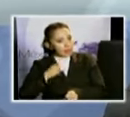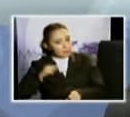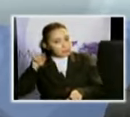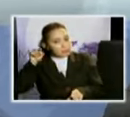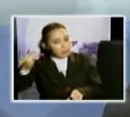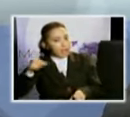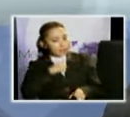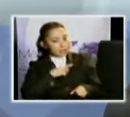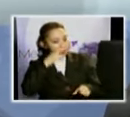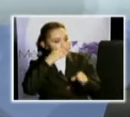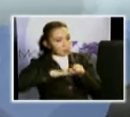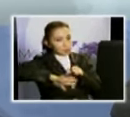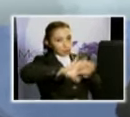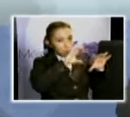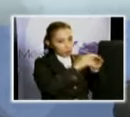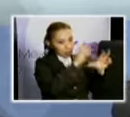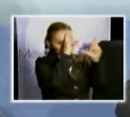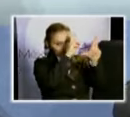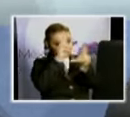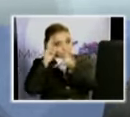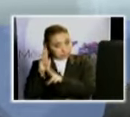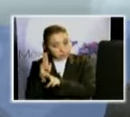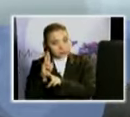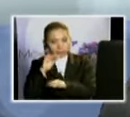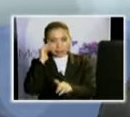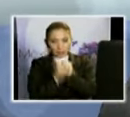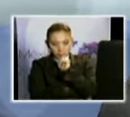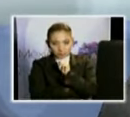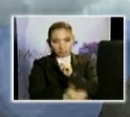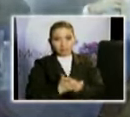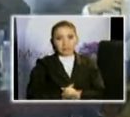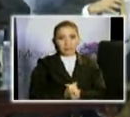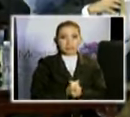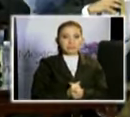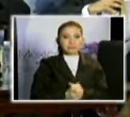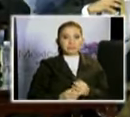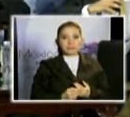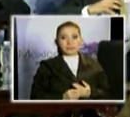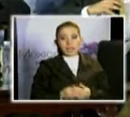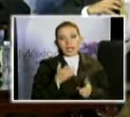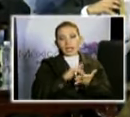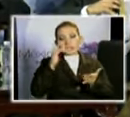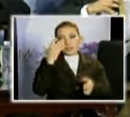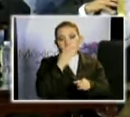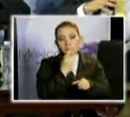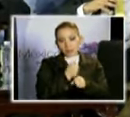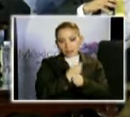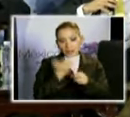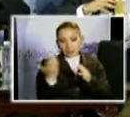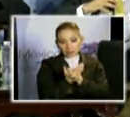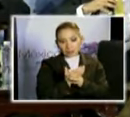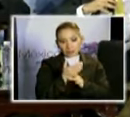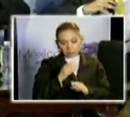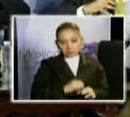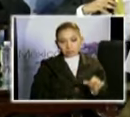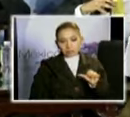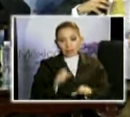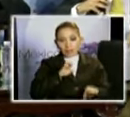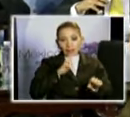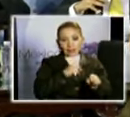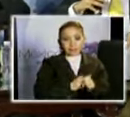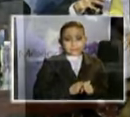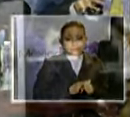relación al resto de la comunidad. Y Gracias. termino. Gracias, Antonio, por esta primera intervención. Embajador Luis Alfonso de